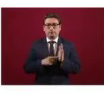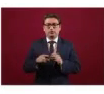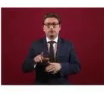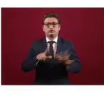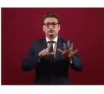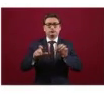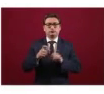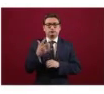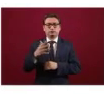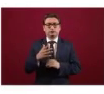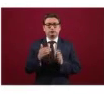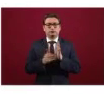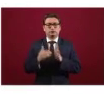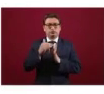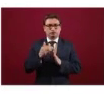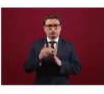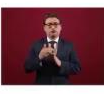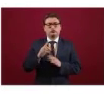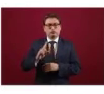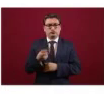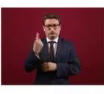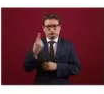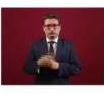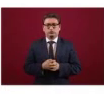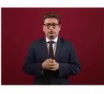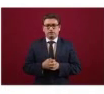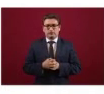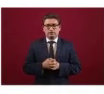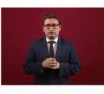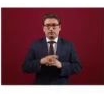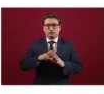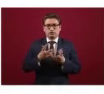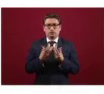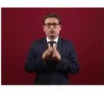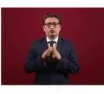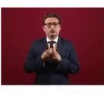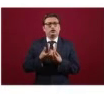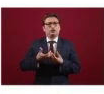$1,705 millones, con una integración nacional,